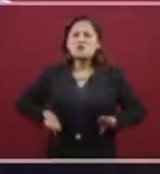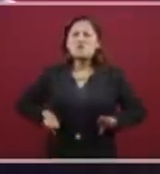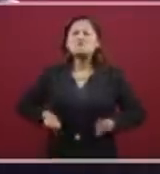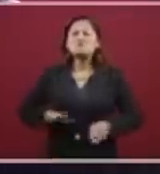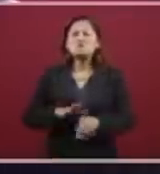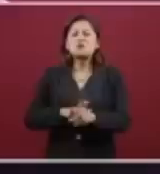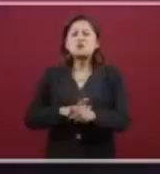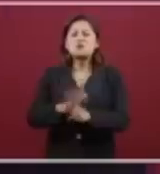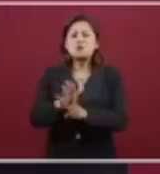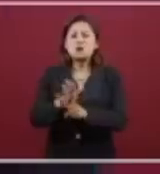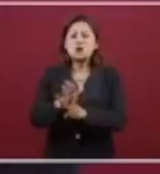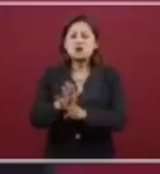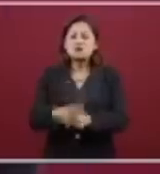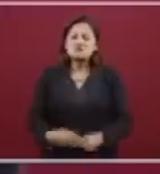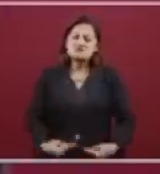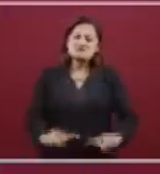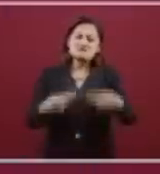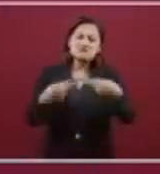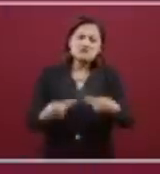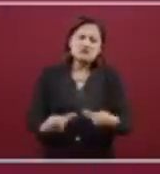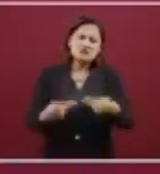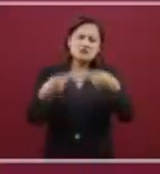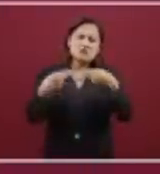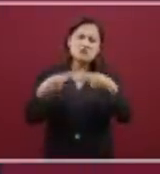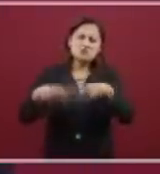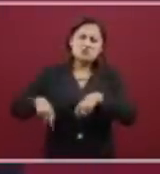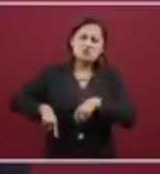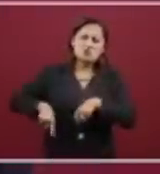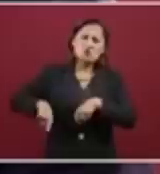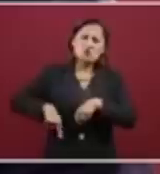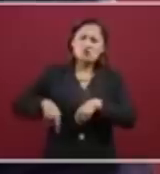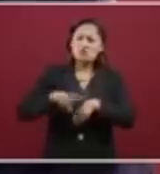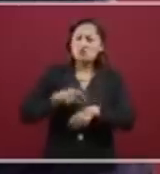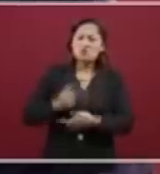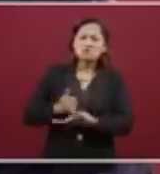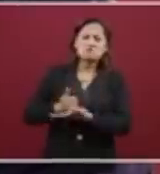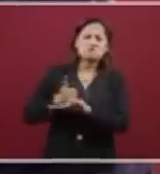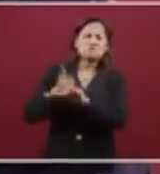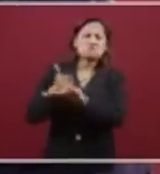públicos en beneficio de partículas